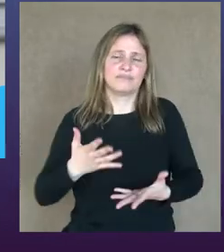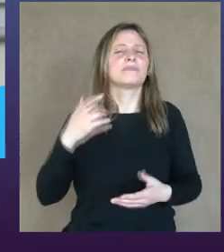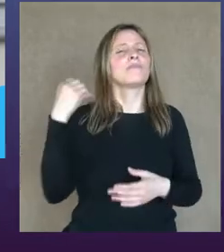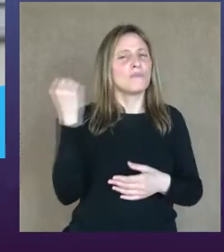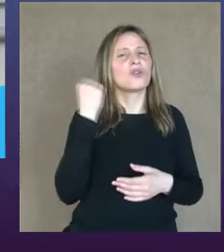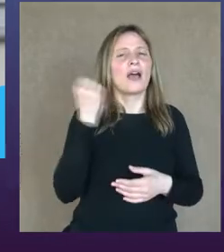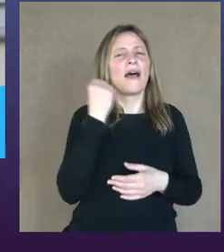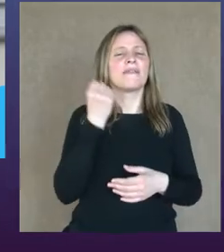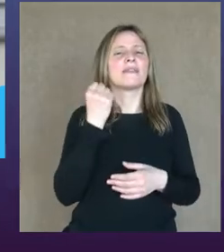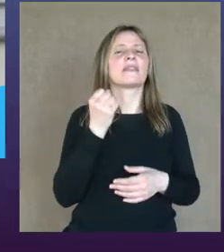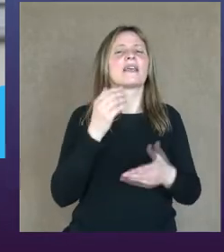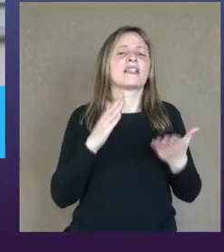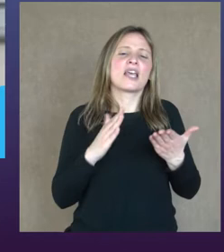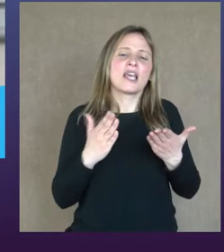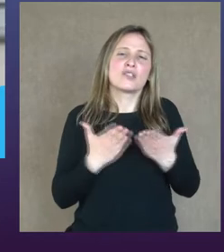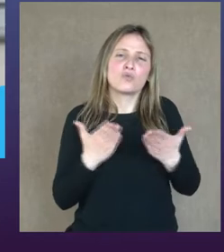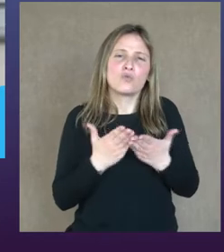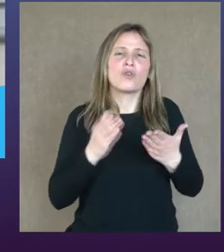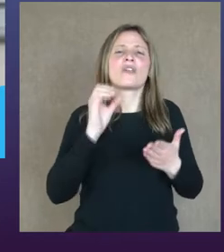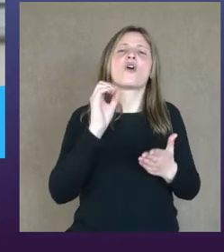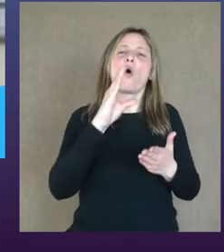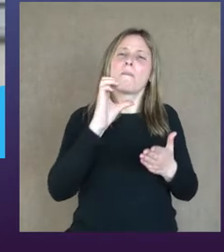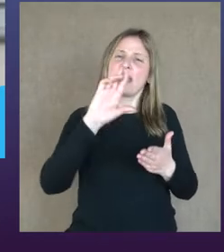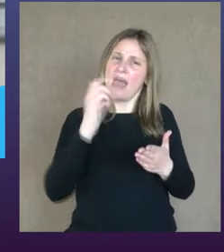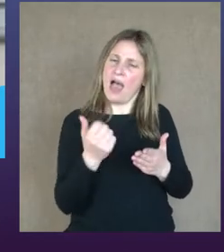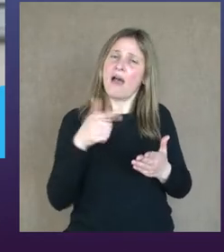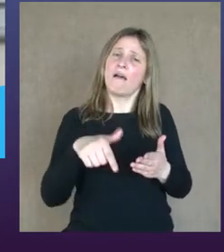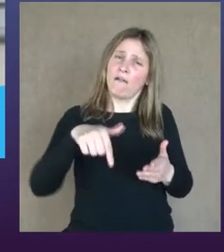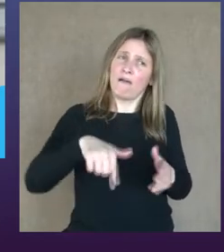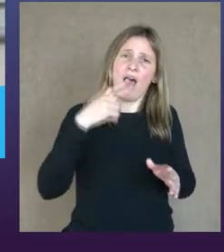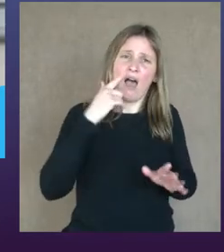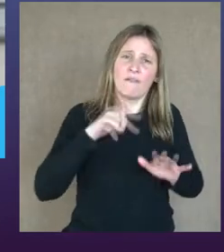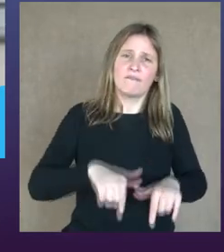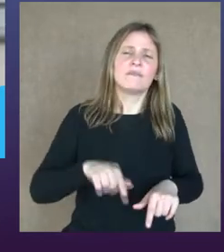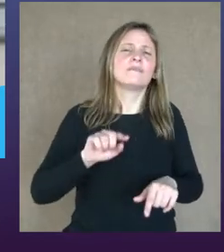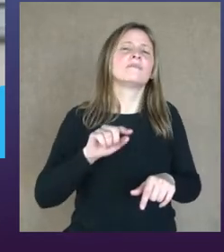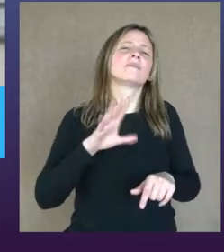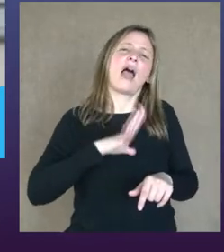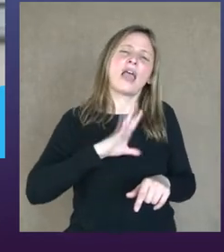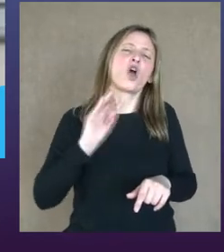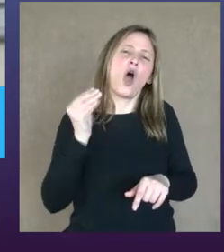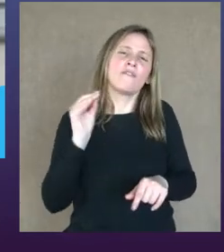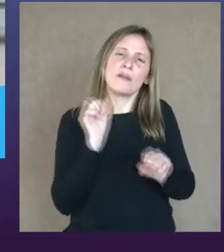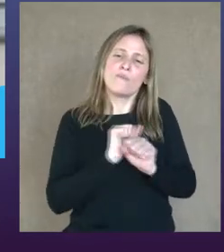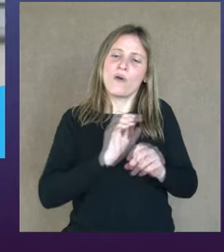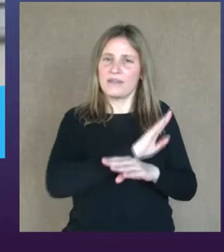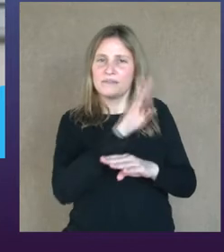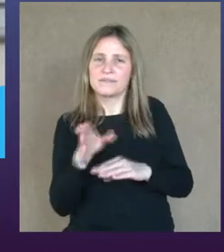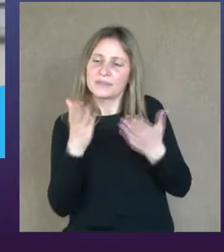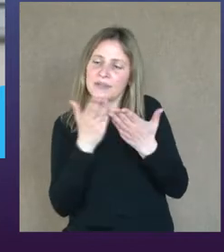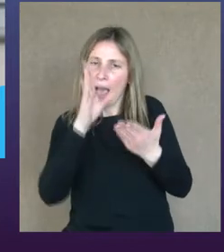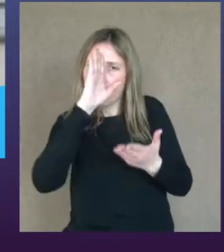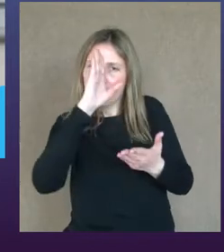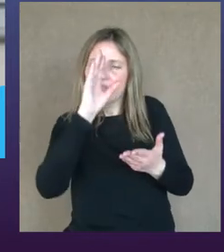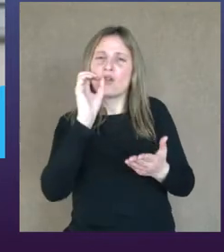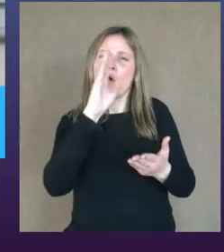la existencia de Opera Studio, sería muy importante que acá hubiera posibilidad para los jóvenes que se están formando de tener esta